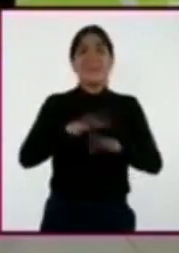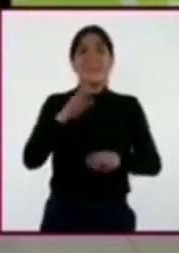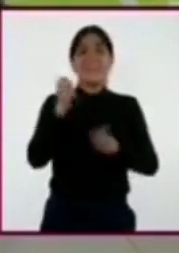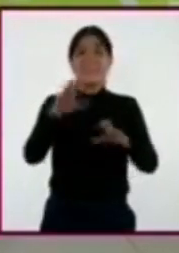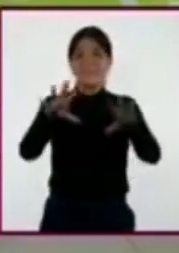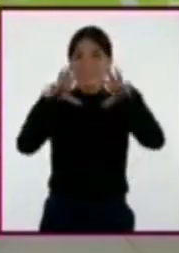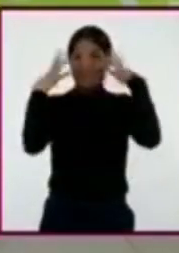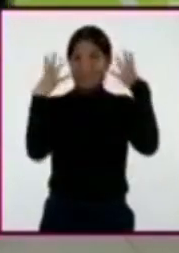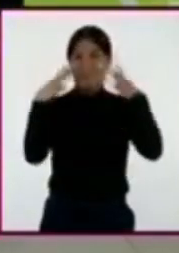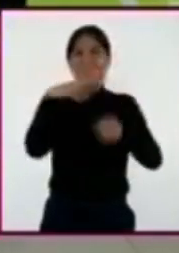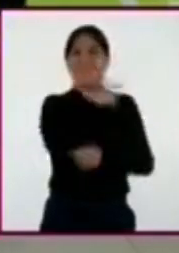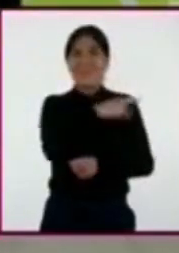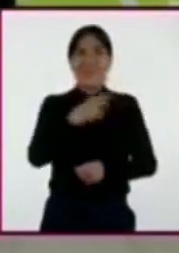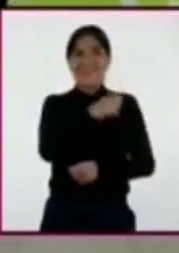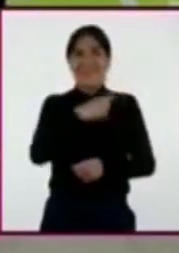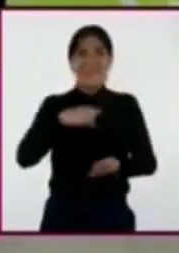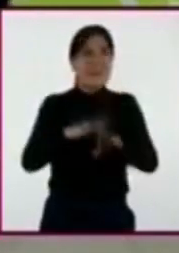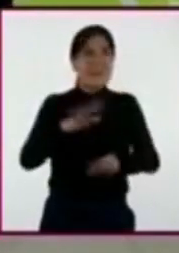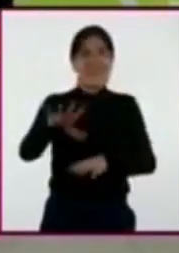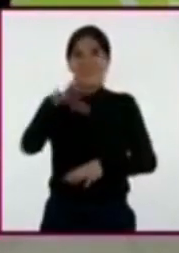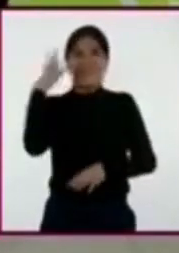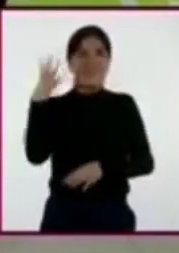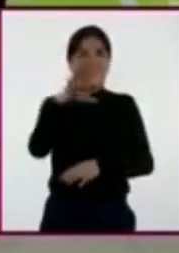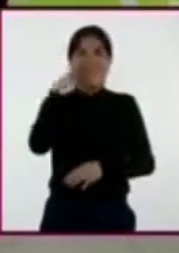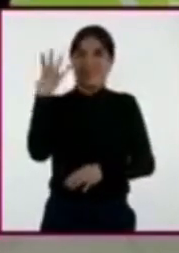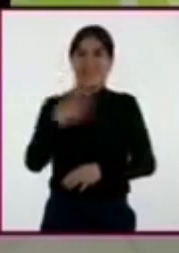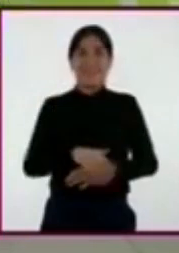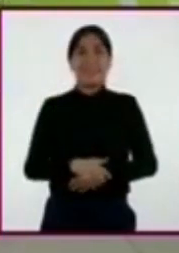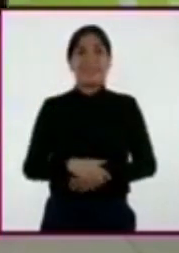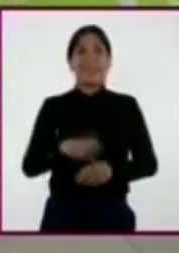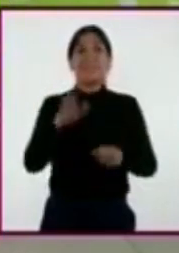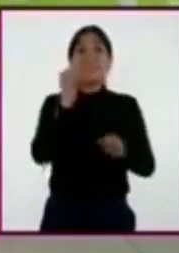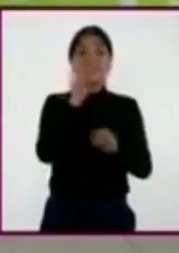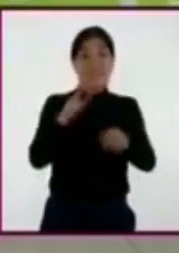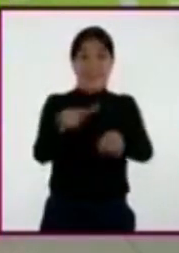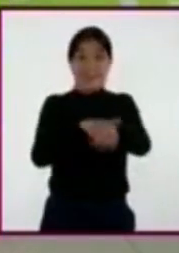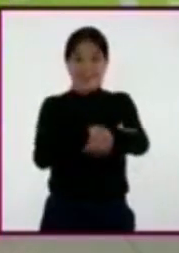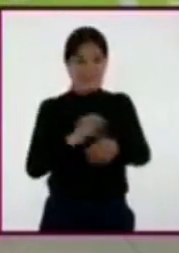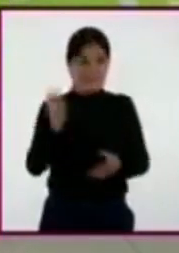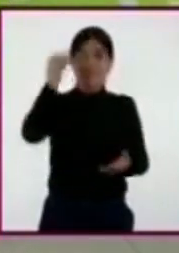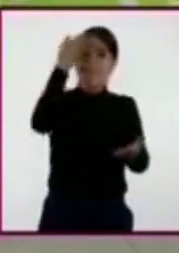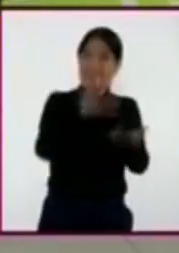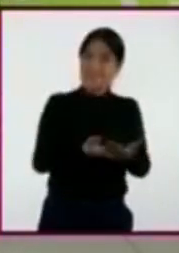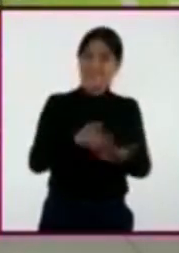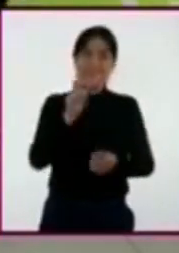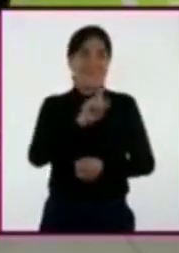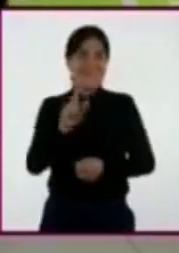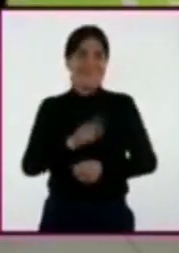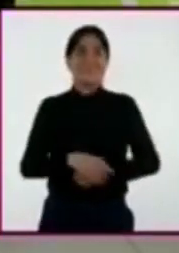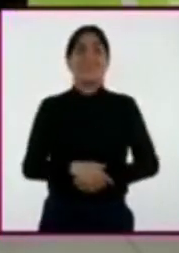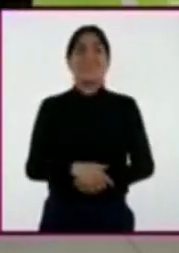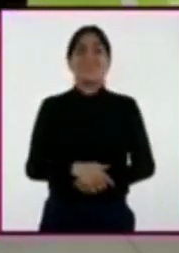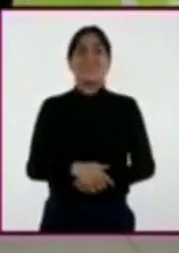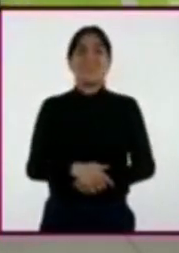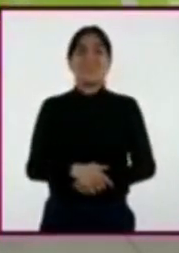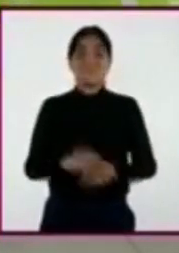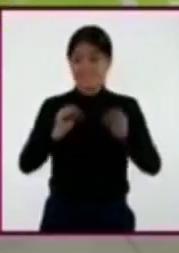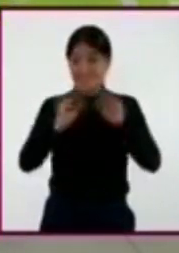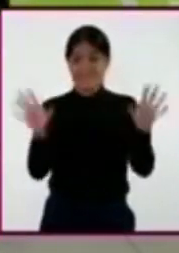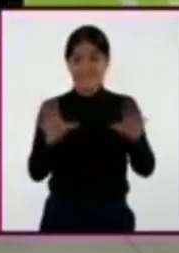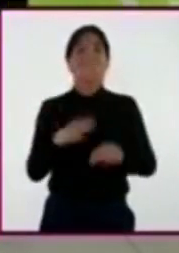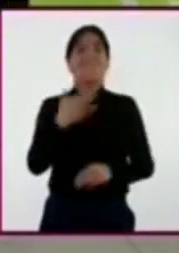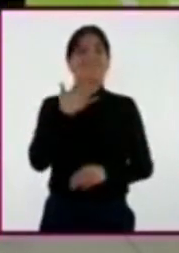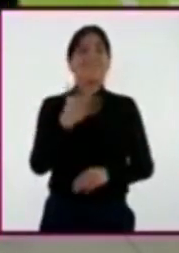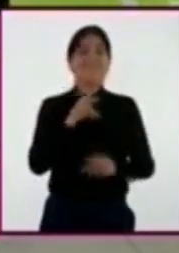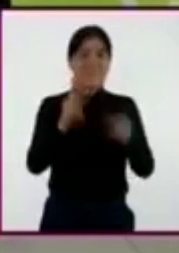más velocidad. Tenemos que hacerlo más veloz, sin que el calcetín caiga al piso. ¿Quedó claro?